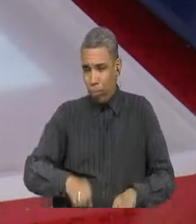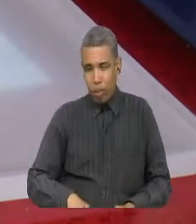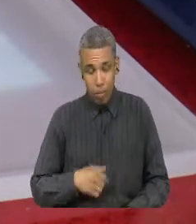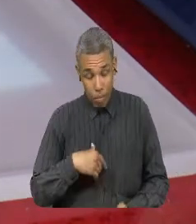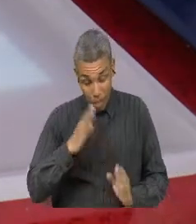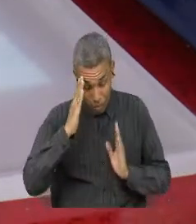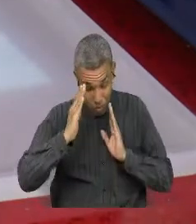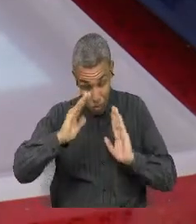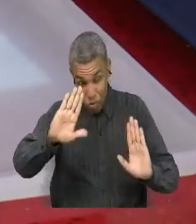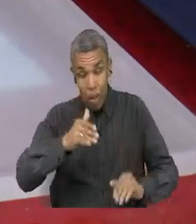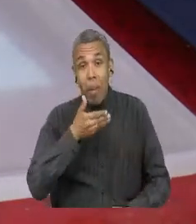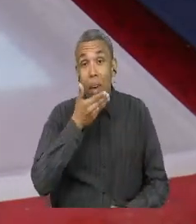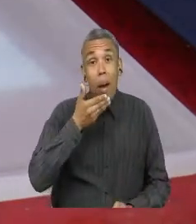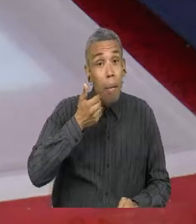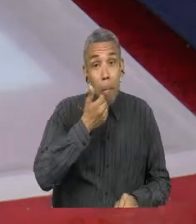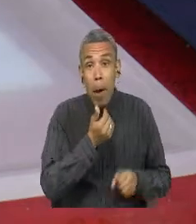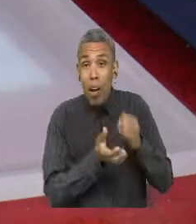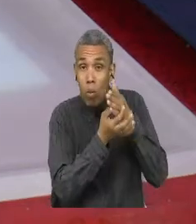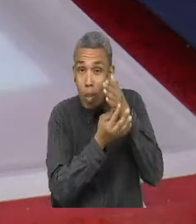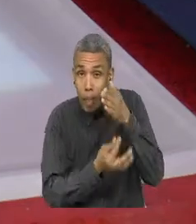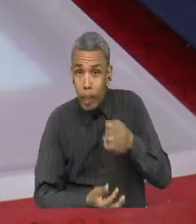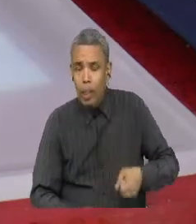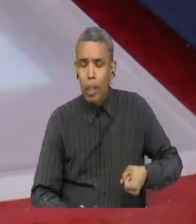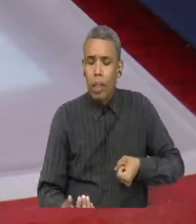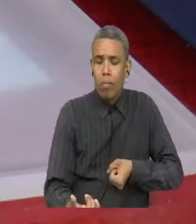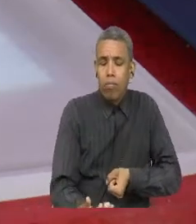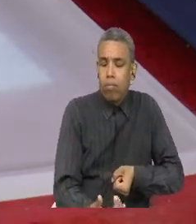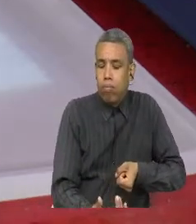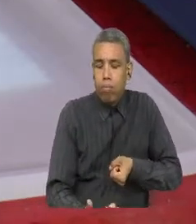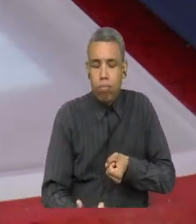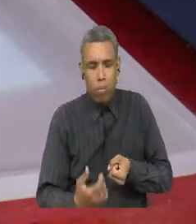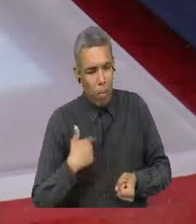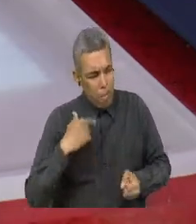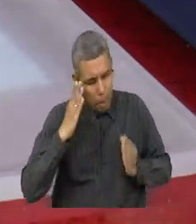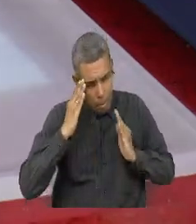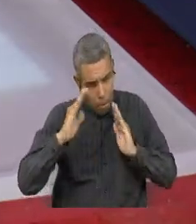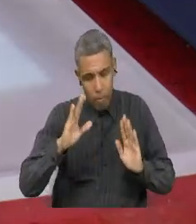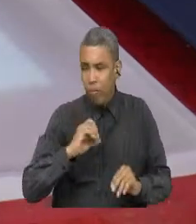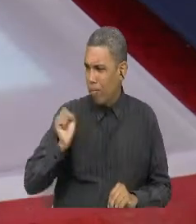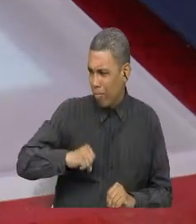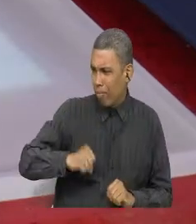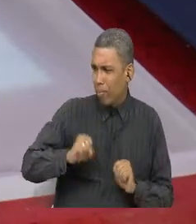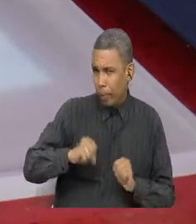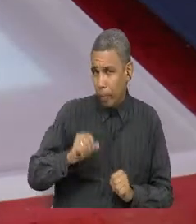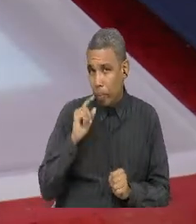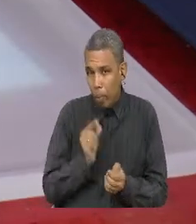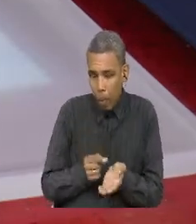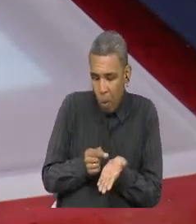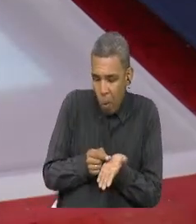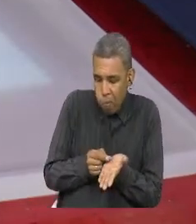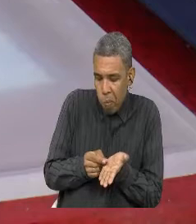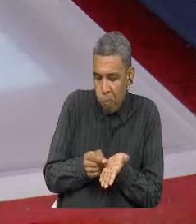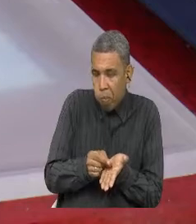inventado. ¿Vieron? Lo que hay que es innovarlo. Entonces, del mismo tamaño, mismo corte el pimentón. Ok.